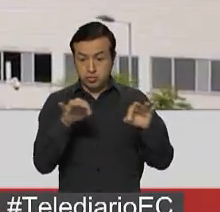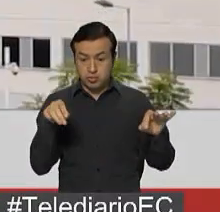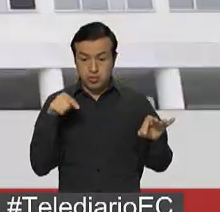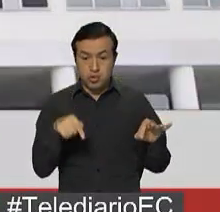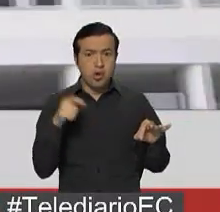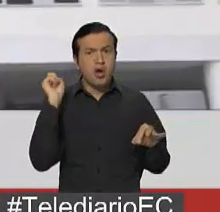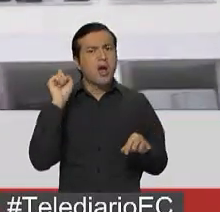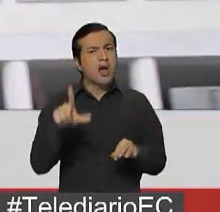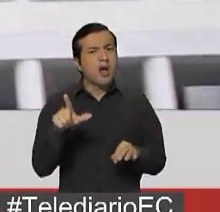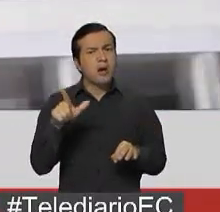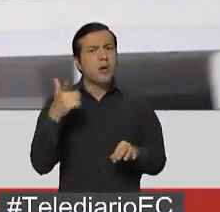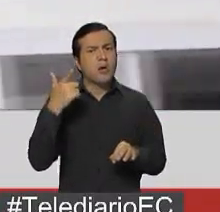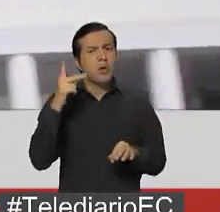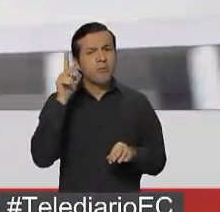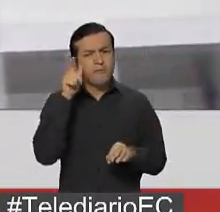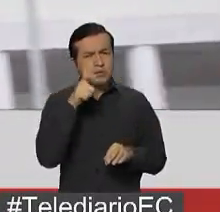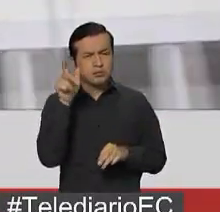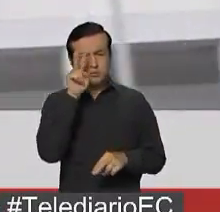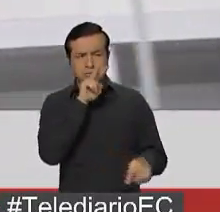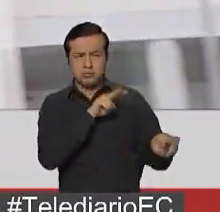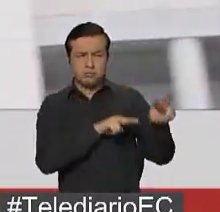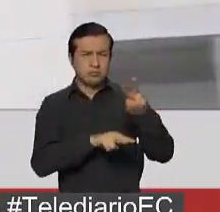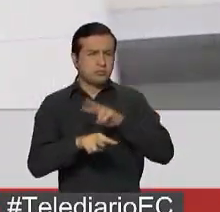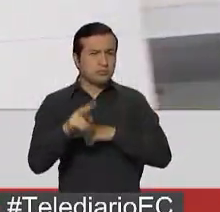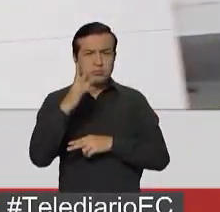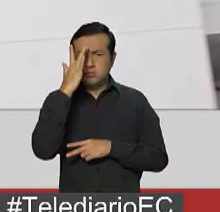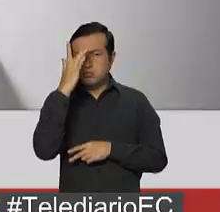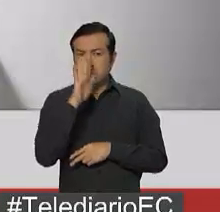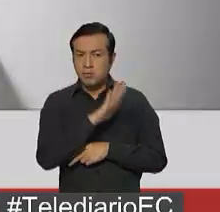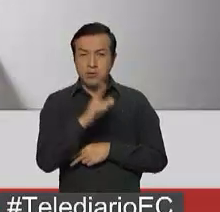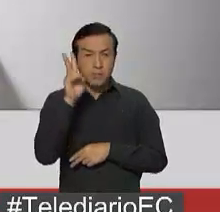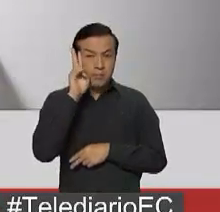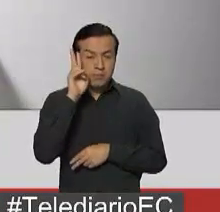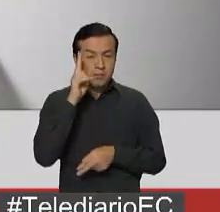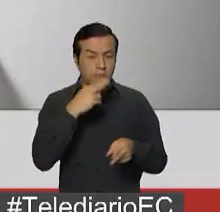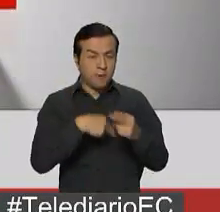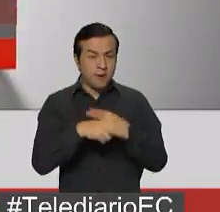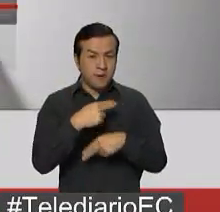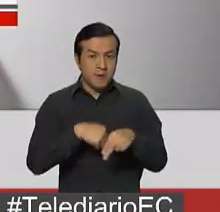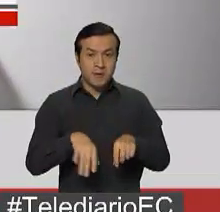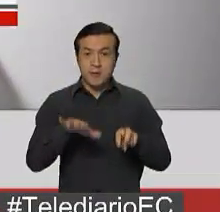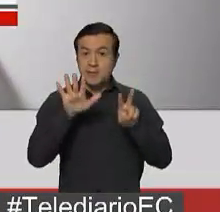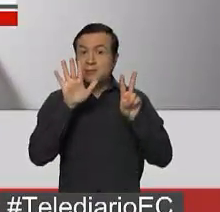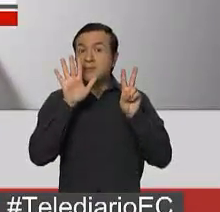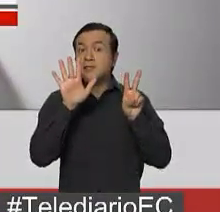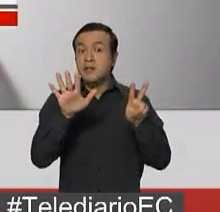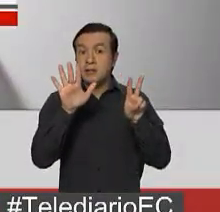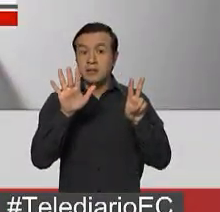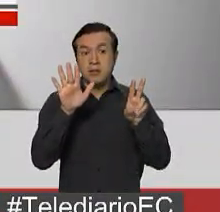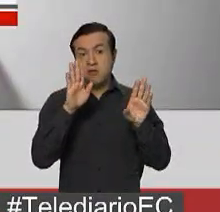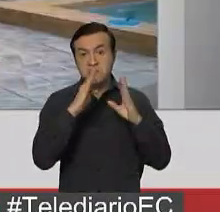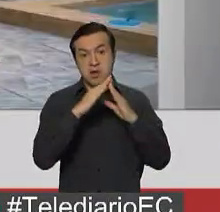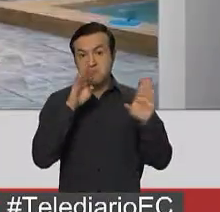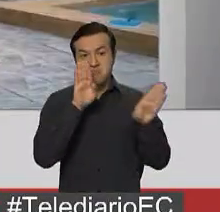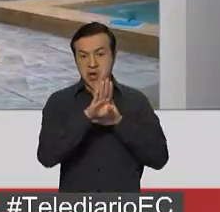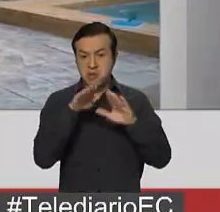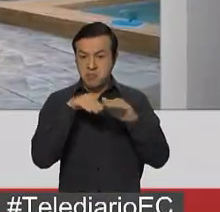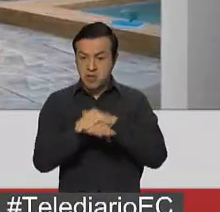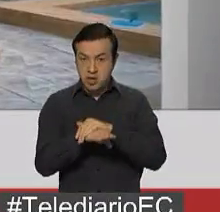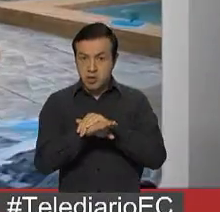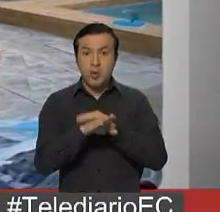guayaquil la fiscalía abrió una investigación por el delito de peculado siete allanamientos ejecutaron en guayaquil y otros en quitó